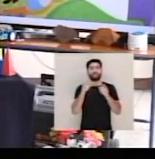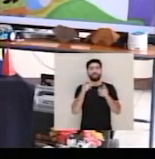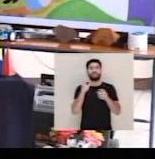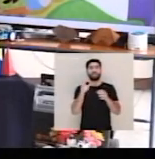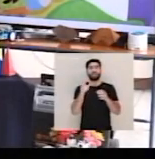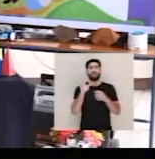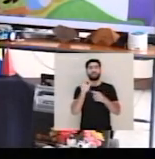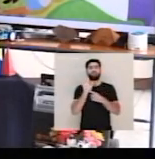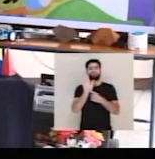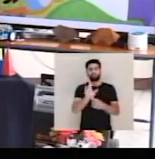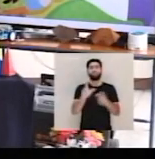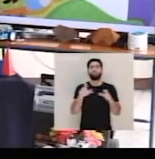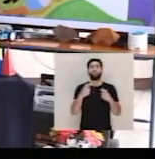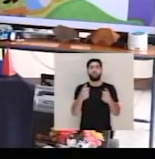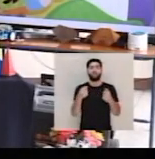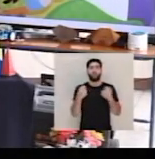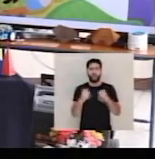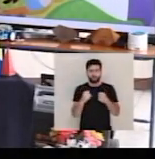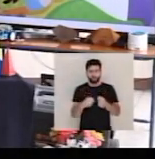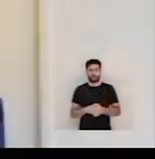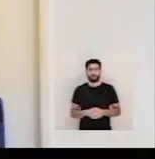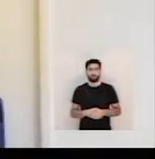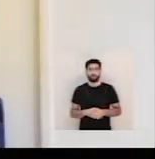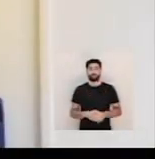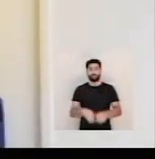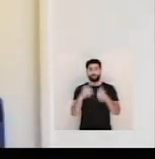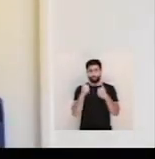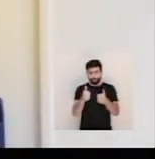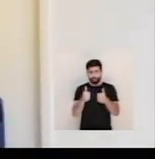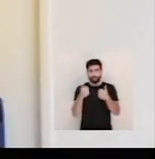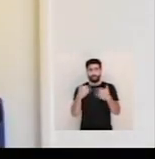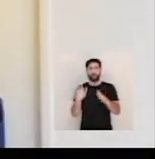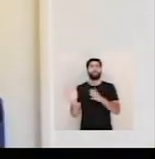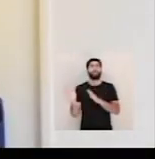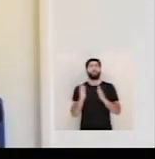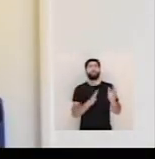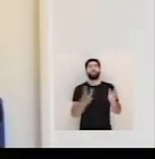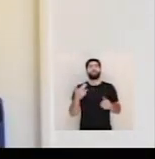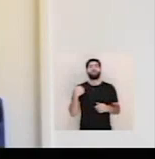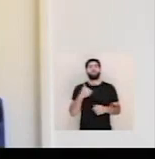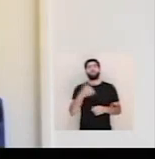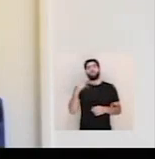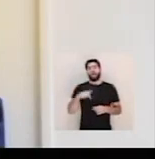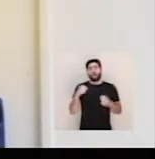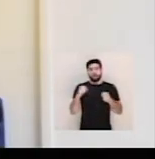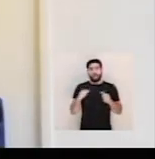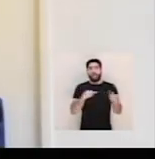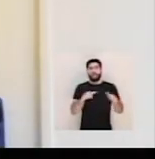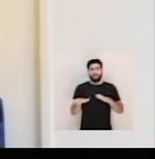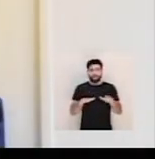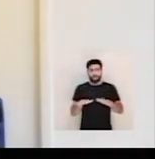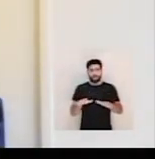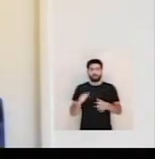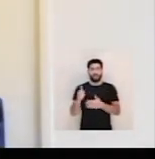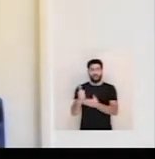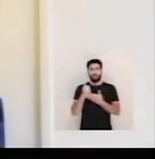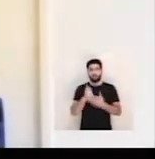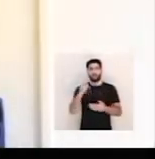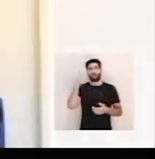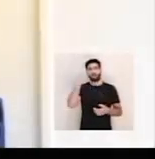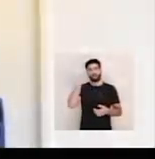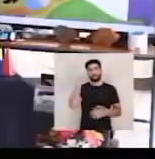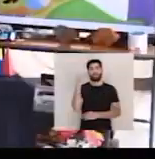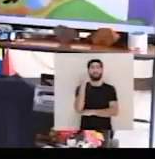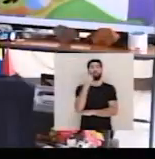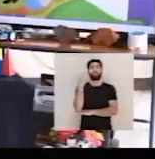explicar las instrucciones de este juego. Muy bien, entonces vamos a hacer actividades que nos ayudarán